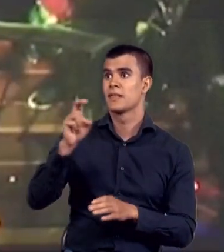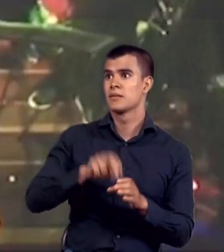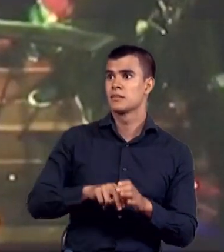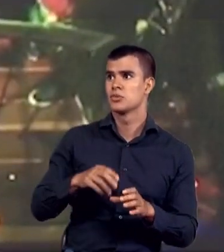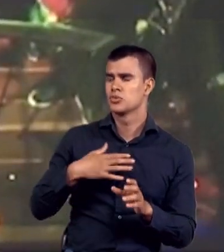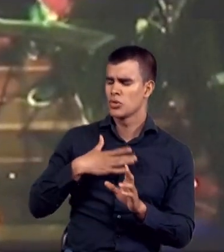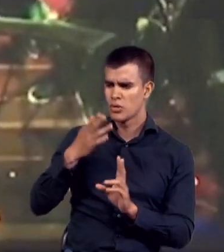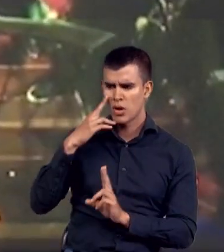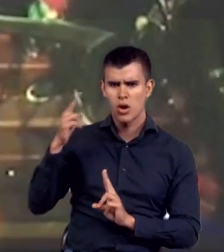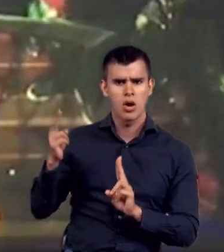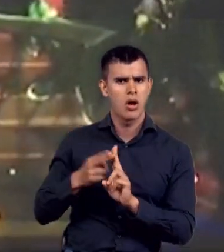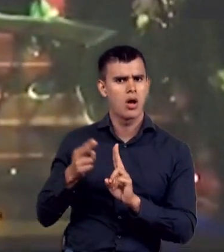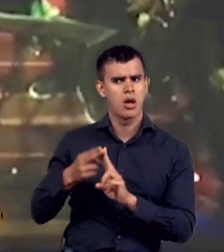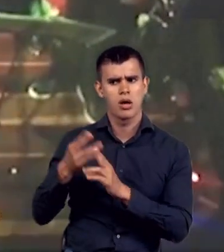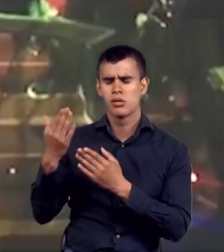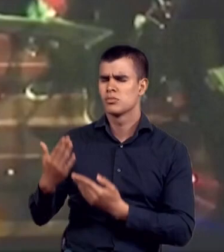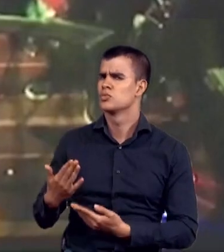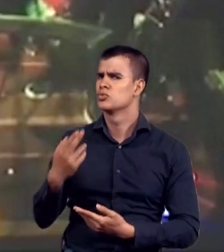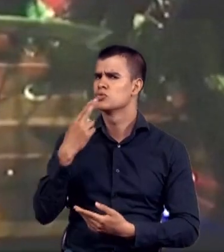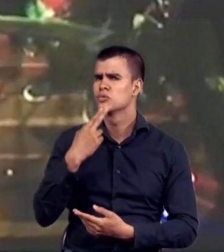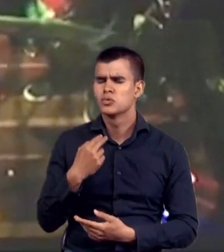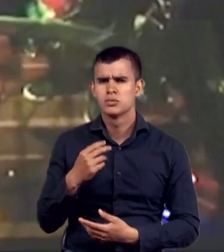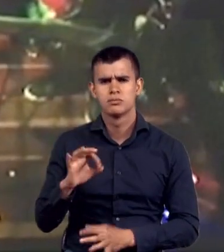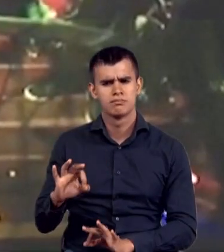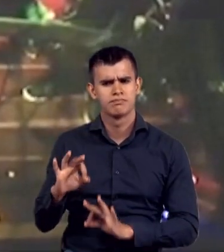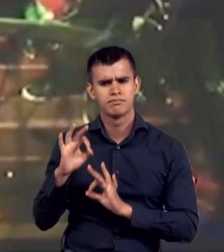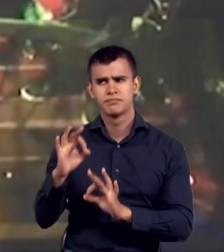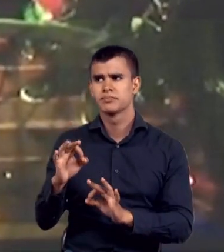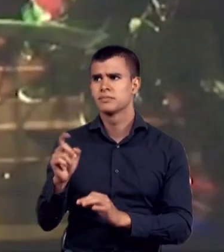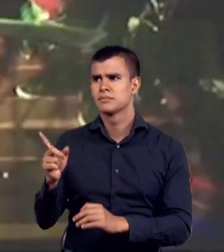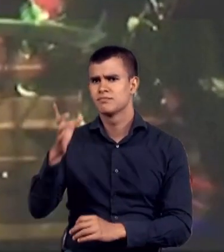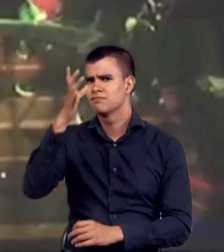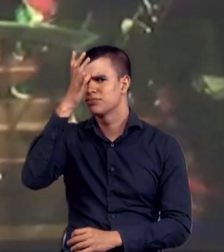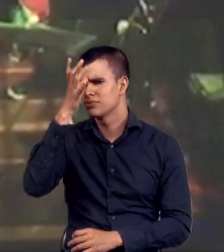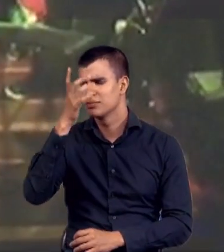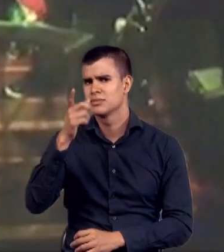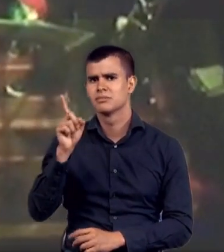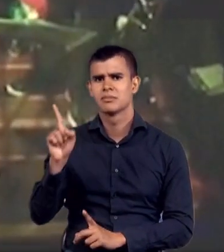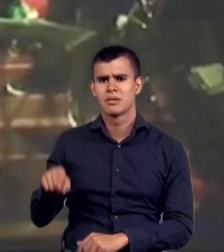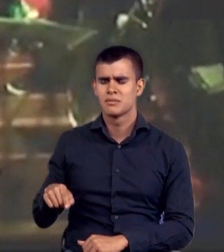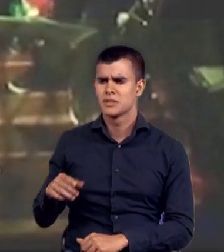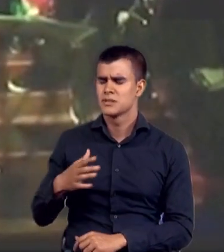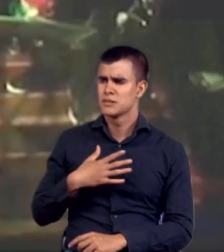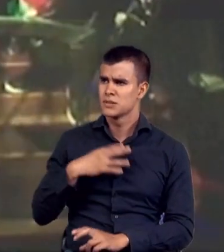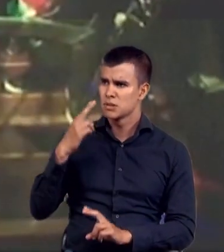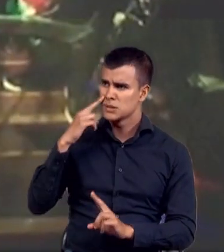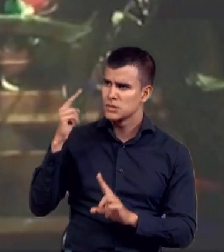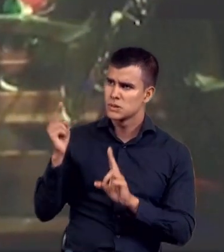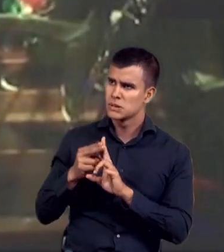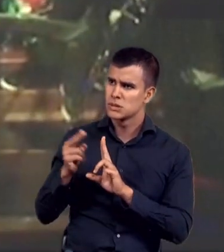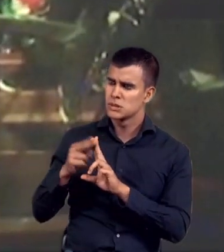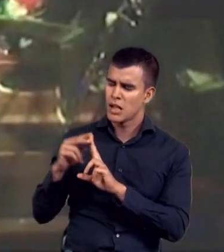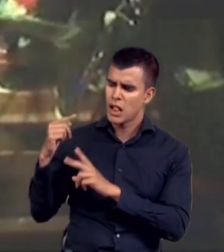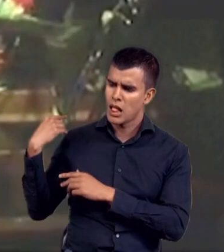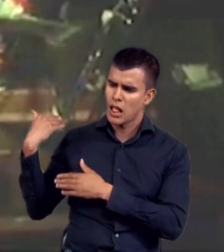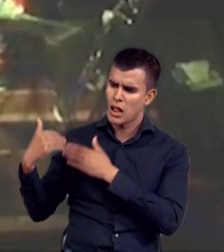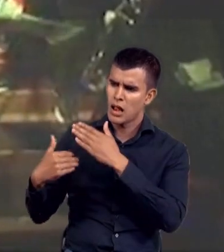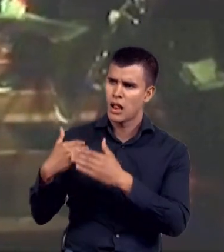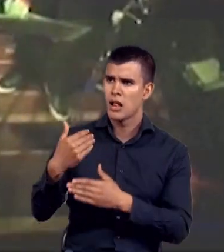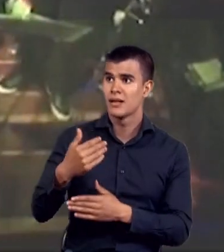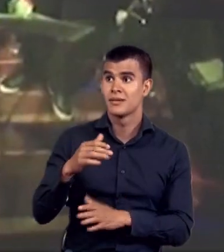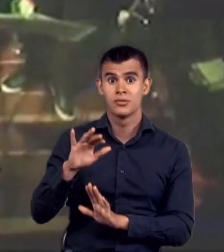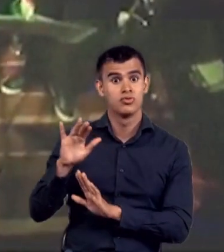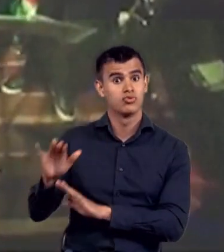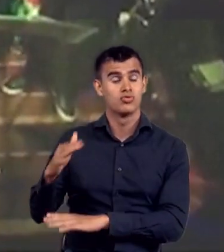a conocerla como persona, excelente persona, y como músico extraordinaria. Entonces, cabe resaltar de